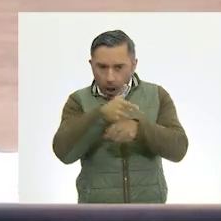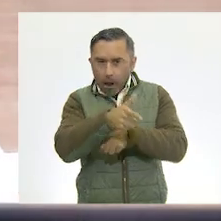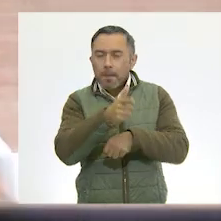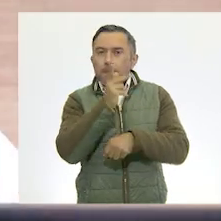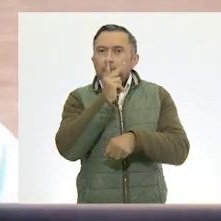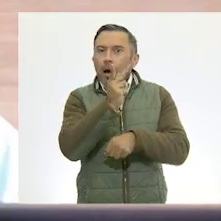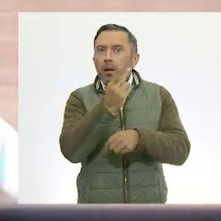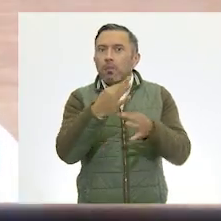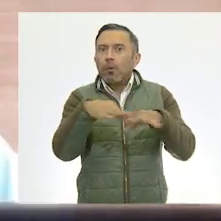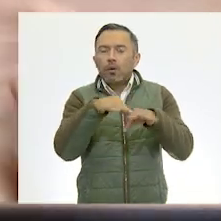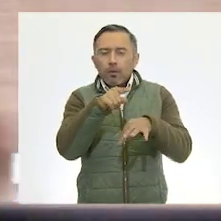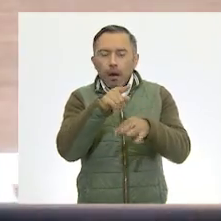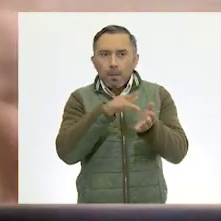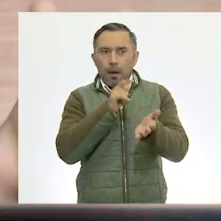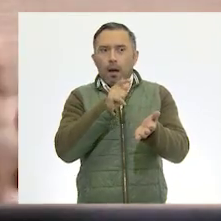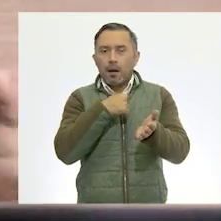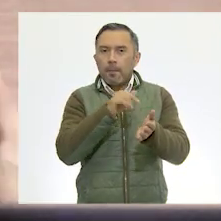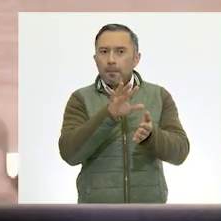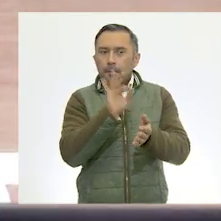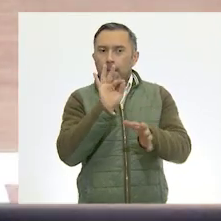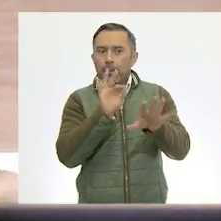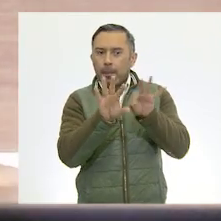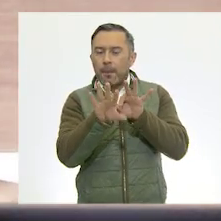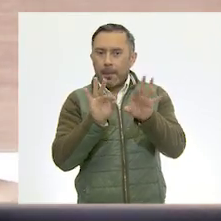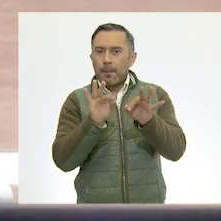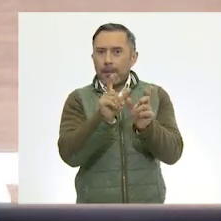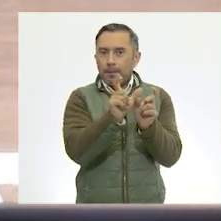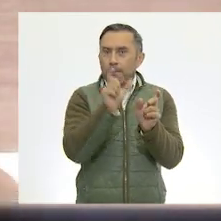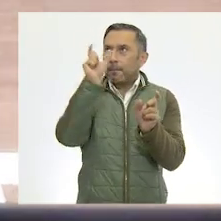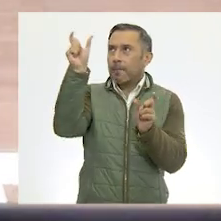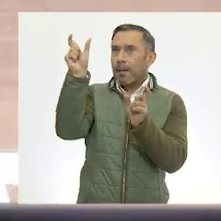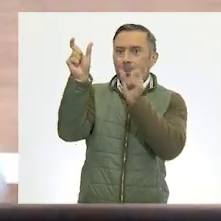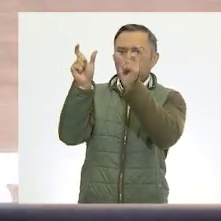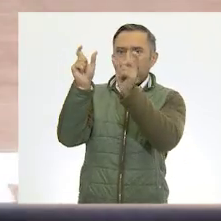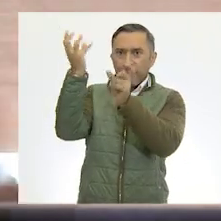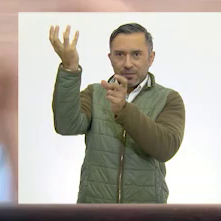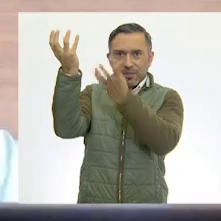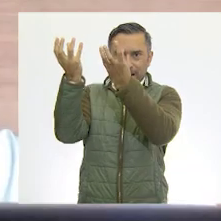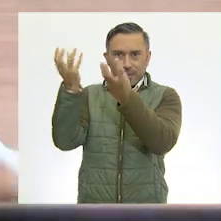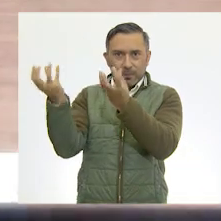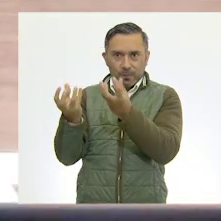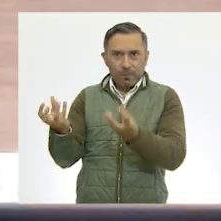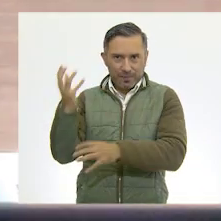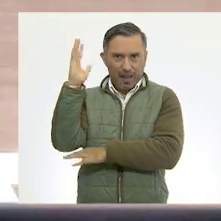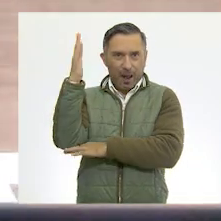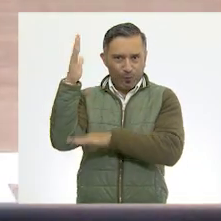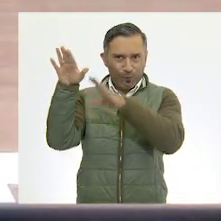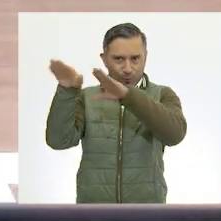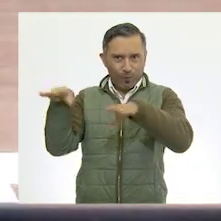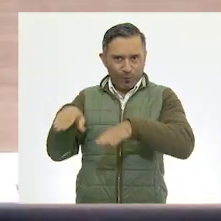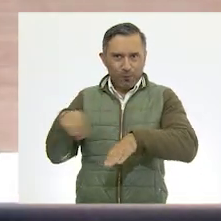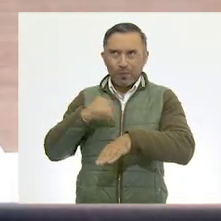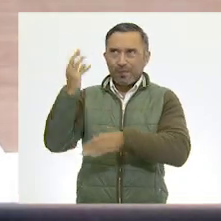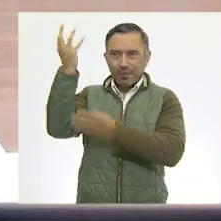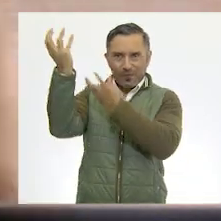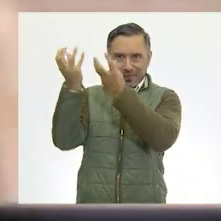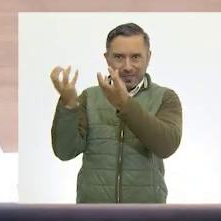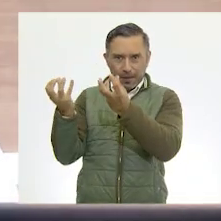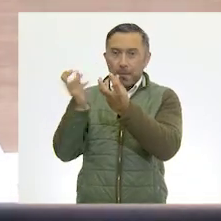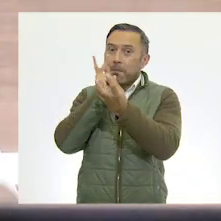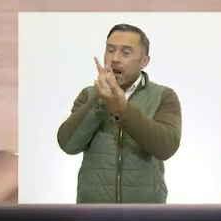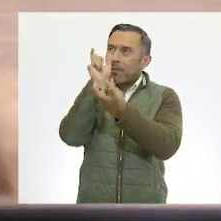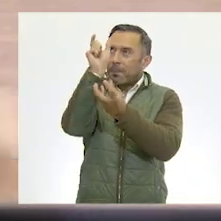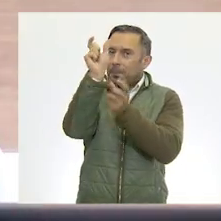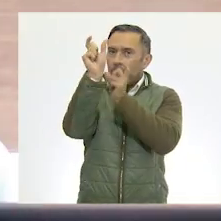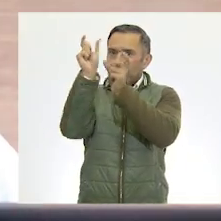cosas y a partir de ahí van diseñando este elemento. Acabando de hacer este diseño donde todos se pongan de acuerdo,